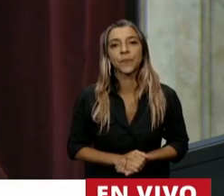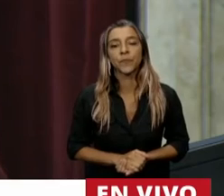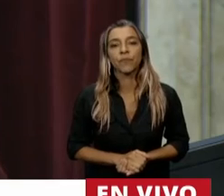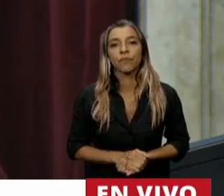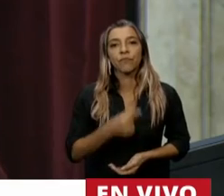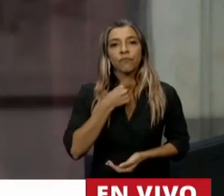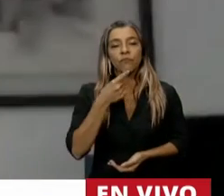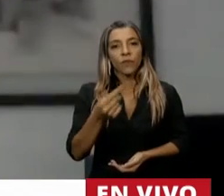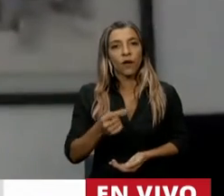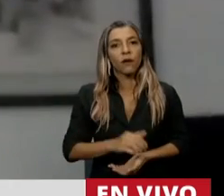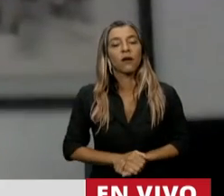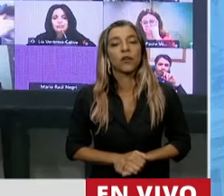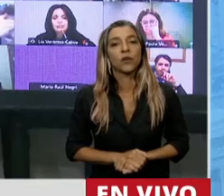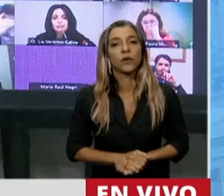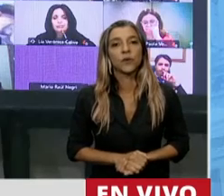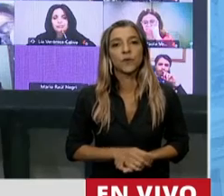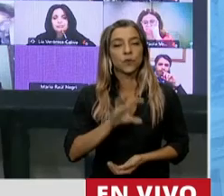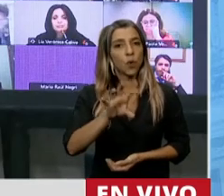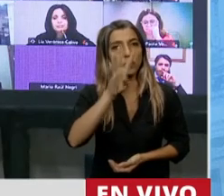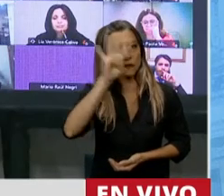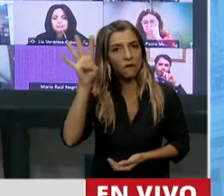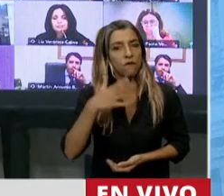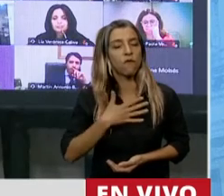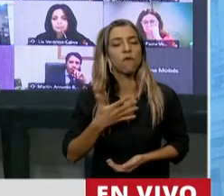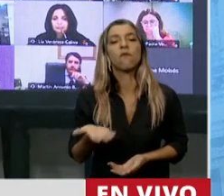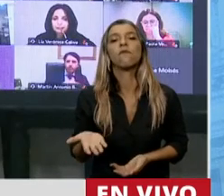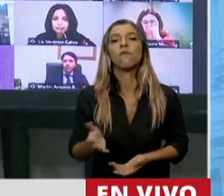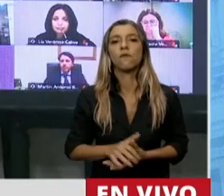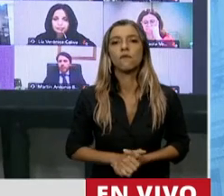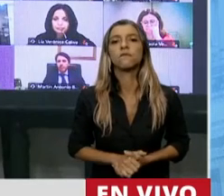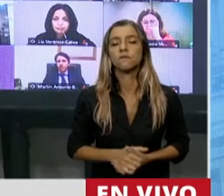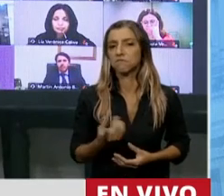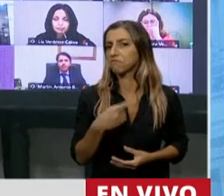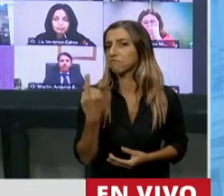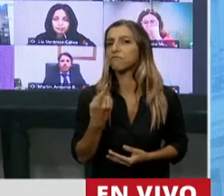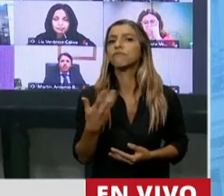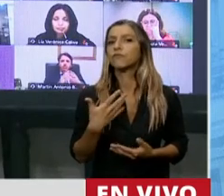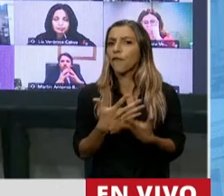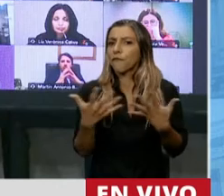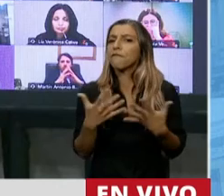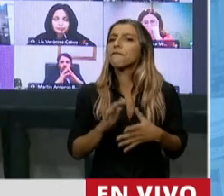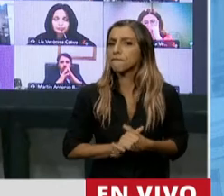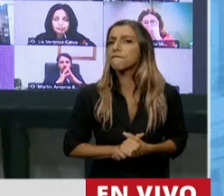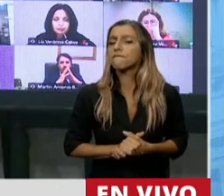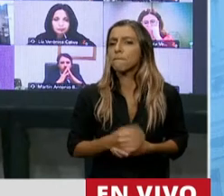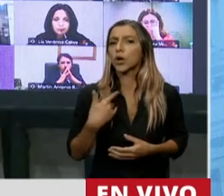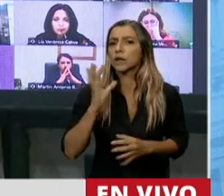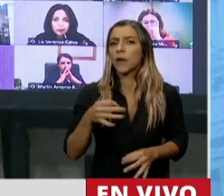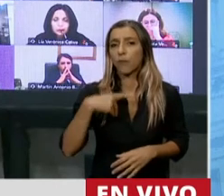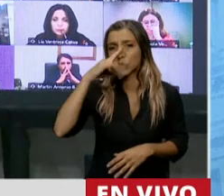la provincia de Formosa debe estar, estamos saliendo felizmente de la peor sequía de los últimos 70